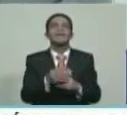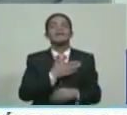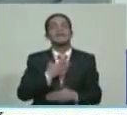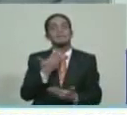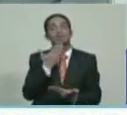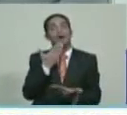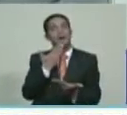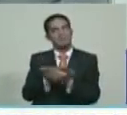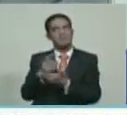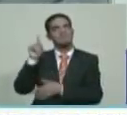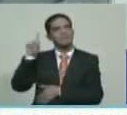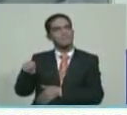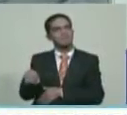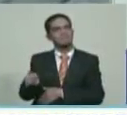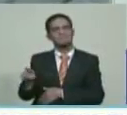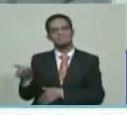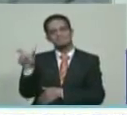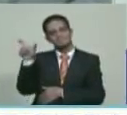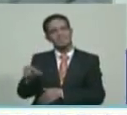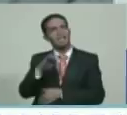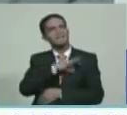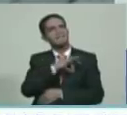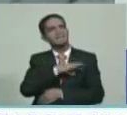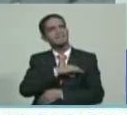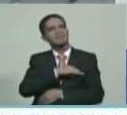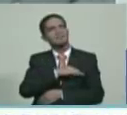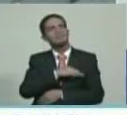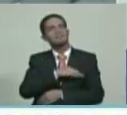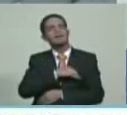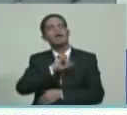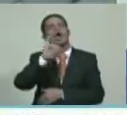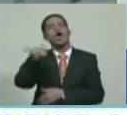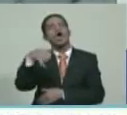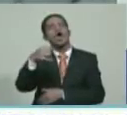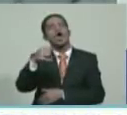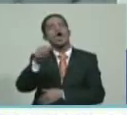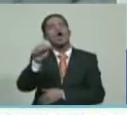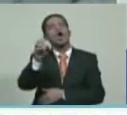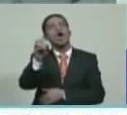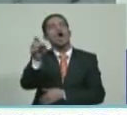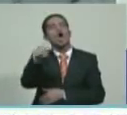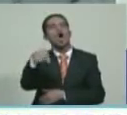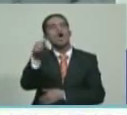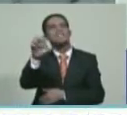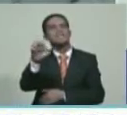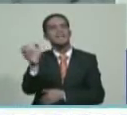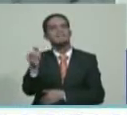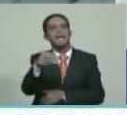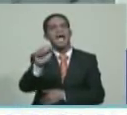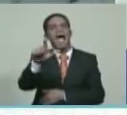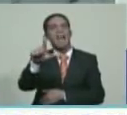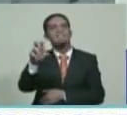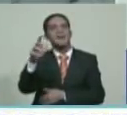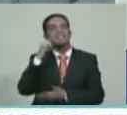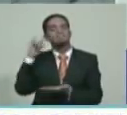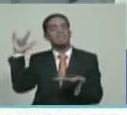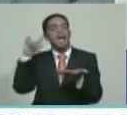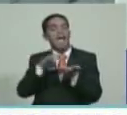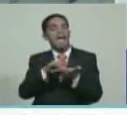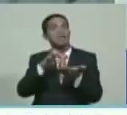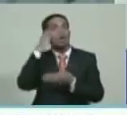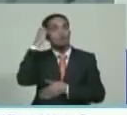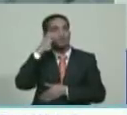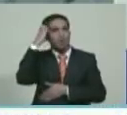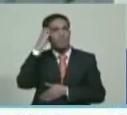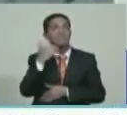nuevamente al señor josé luís álvarez a toda la empresa a europa y pronto ustedes